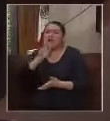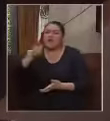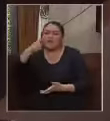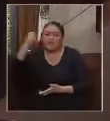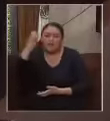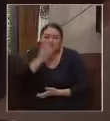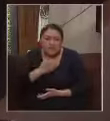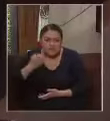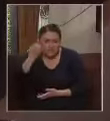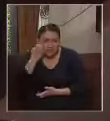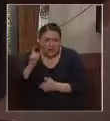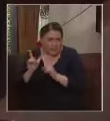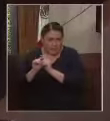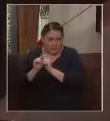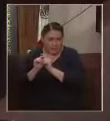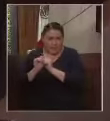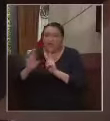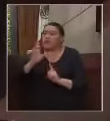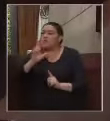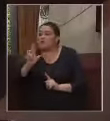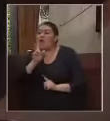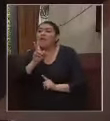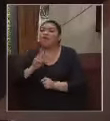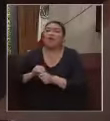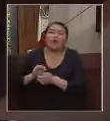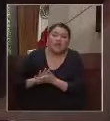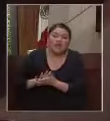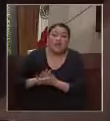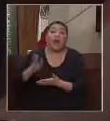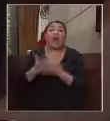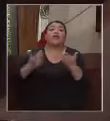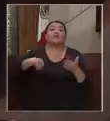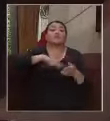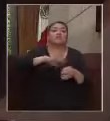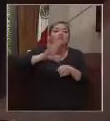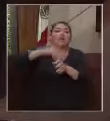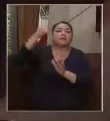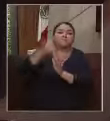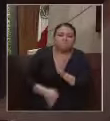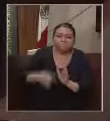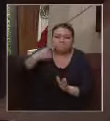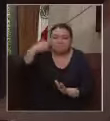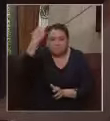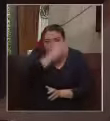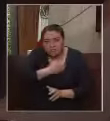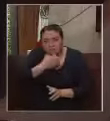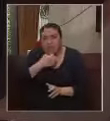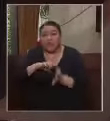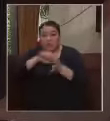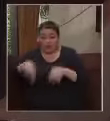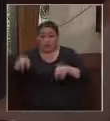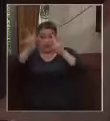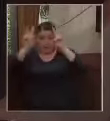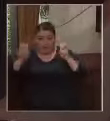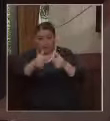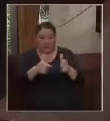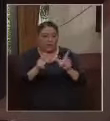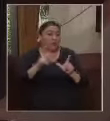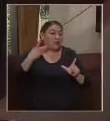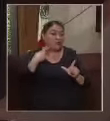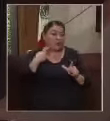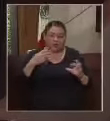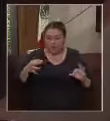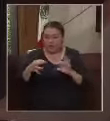de análisis estricto. Esto es importante porque el tema de la uniformidad me parece que encuadra en los dos